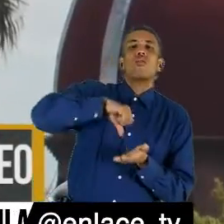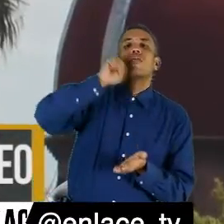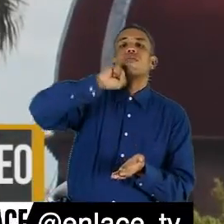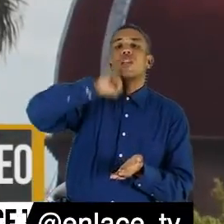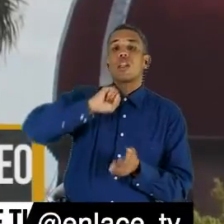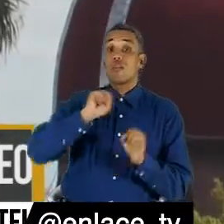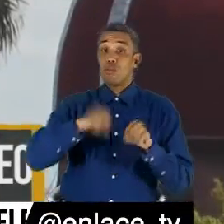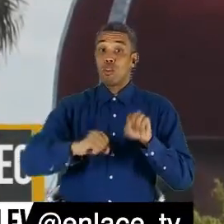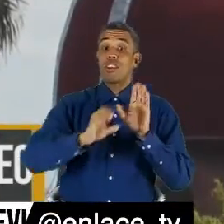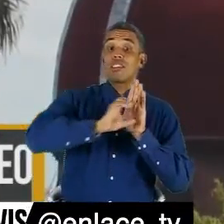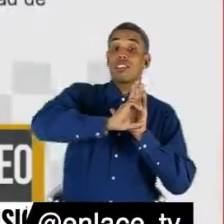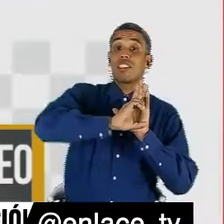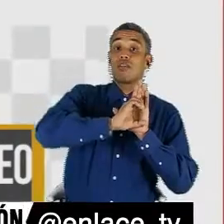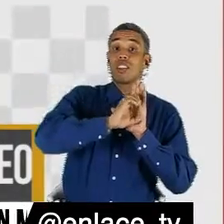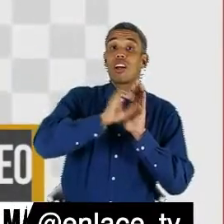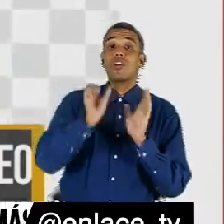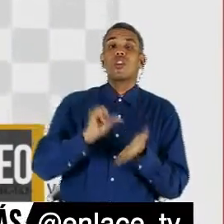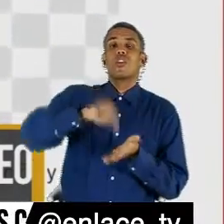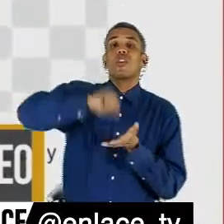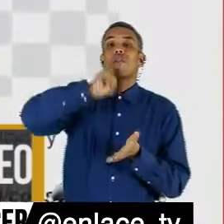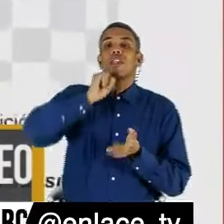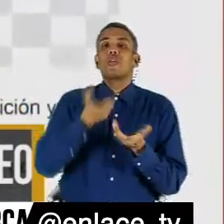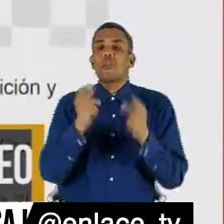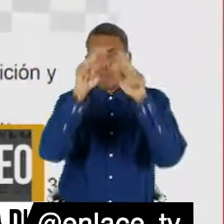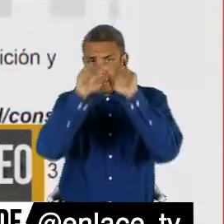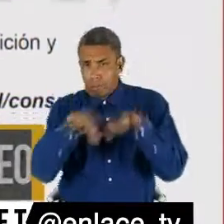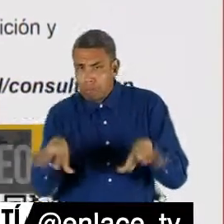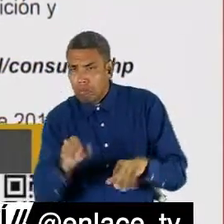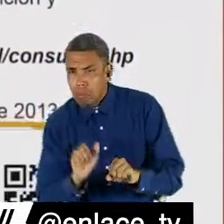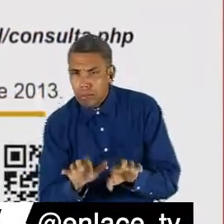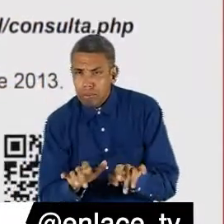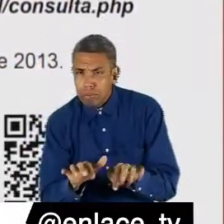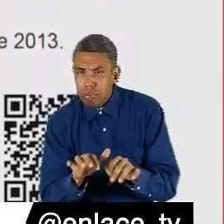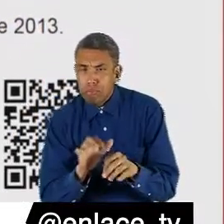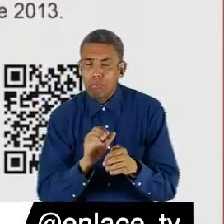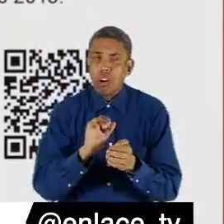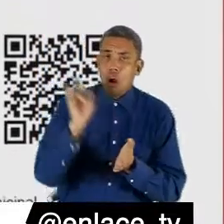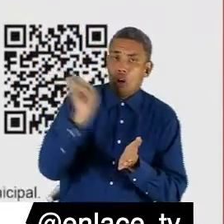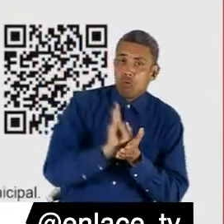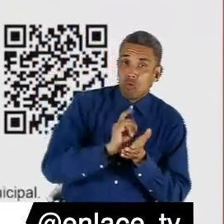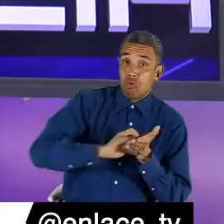al certificado por medio de la plataforma virtual o dirigiéndose directamente a la alcaldía.